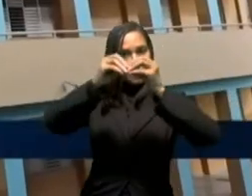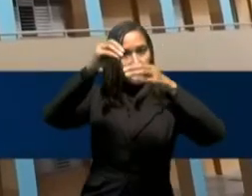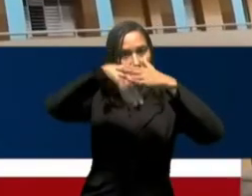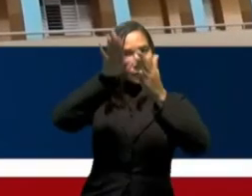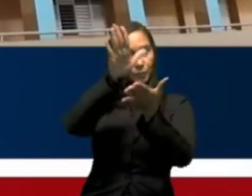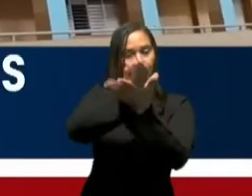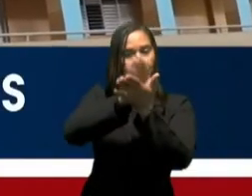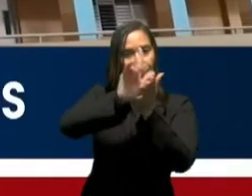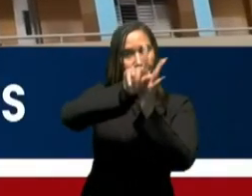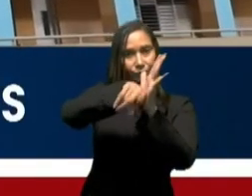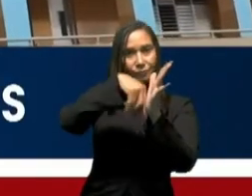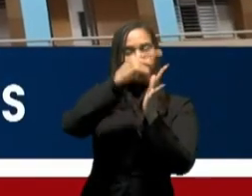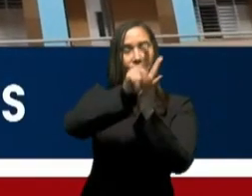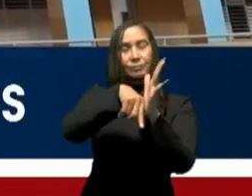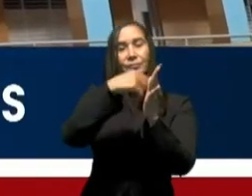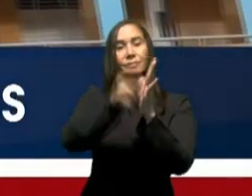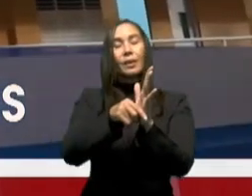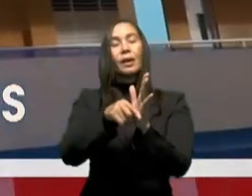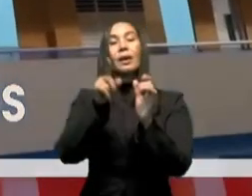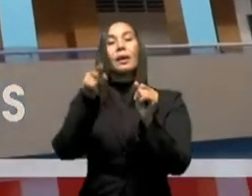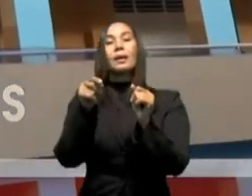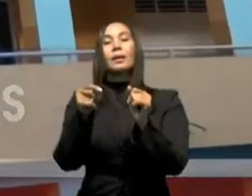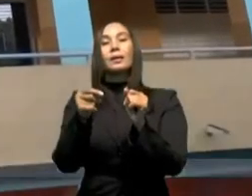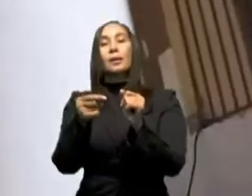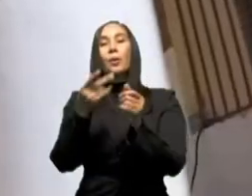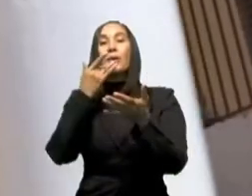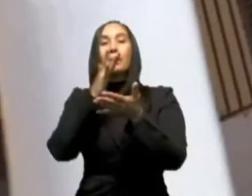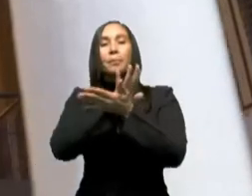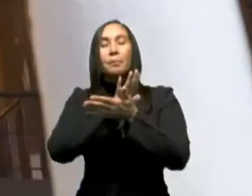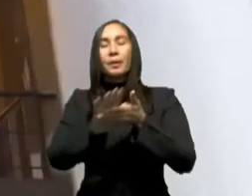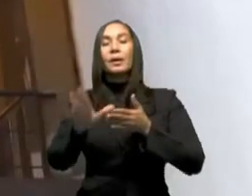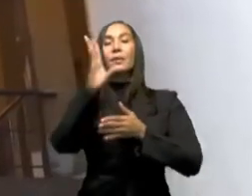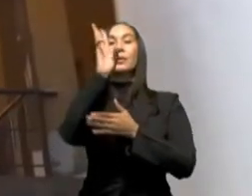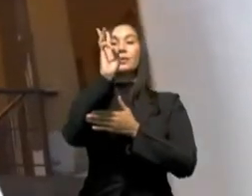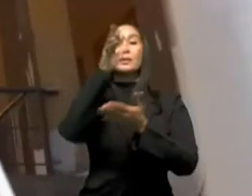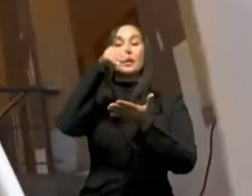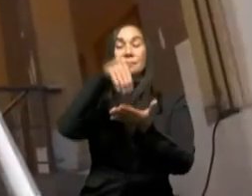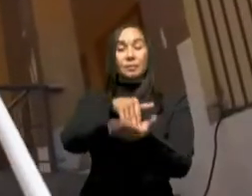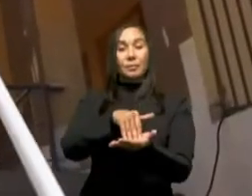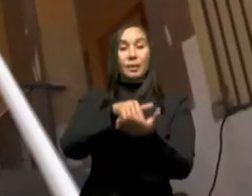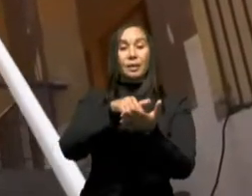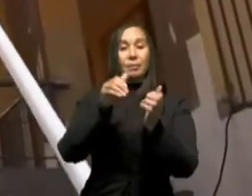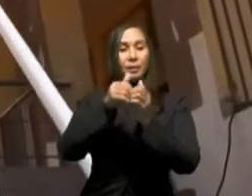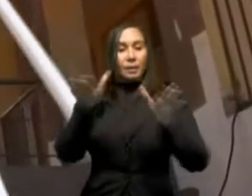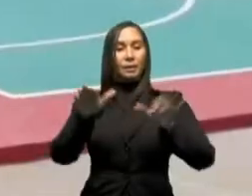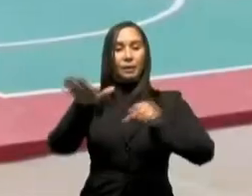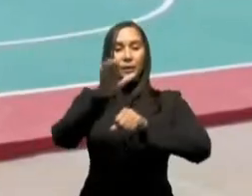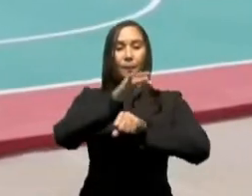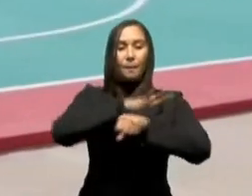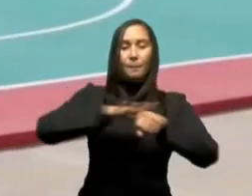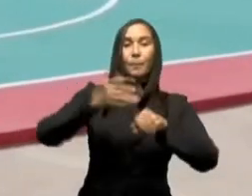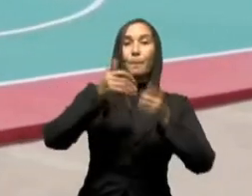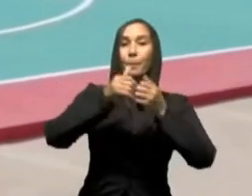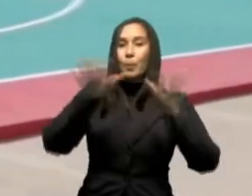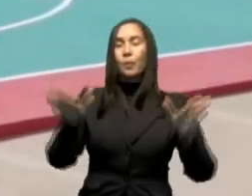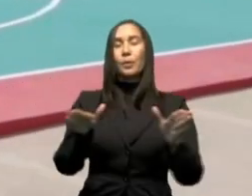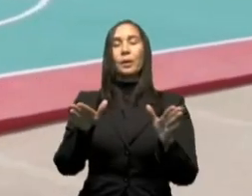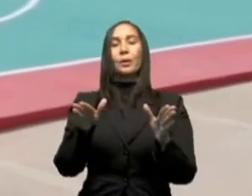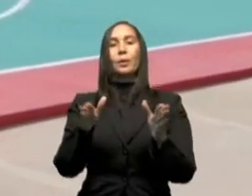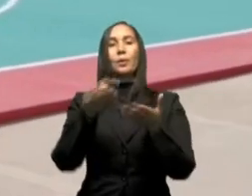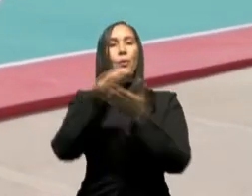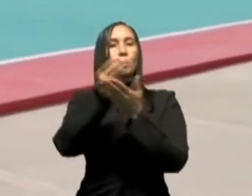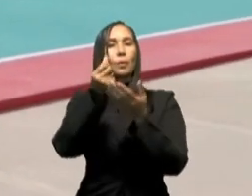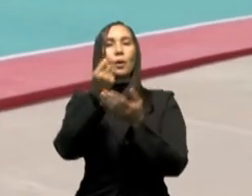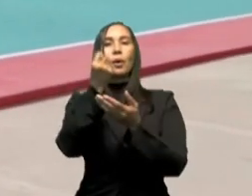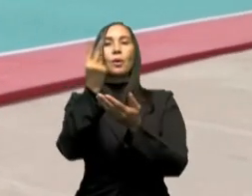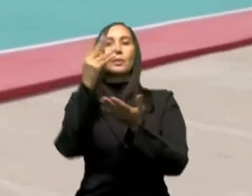para la jornada escolar extendida, y hemos remozado más de 6.400 planteles públicos con una inversión superior